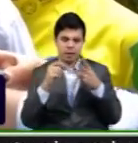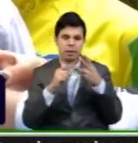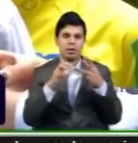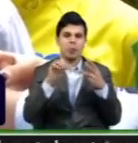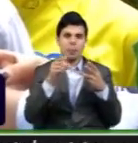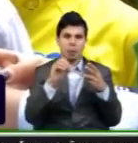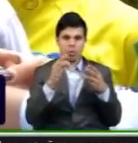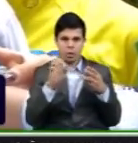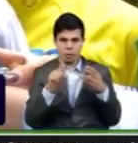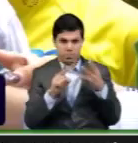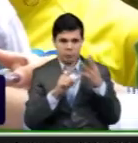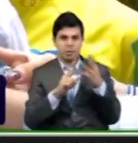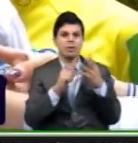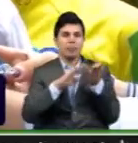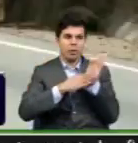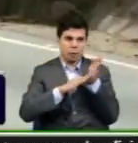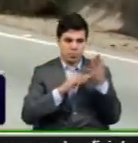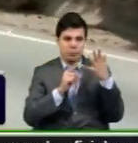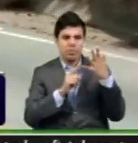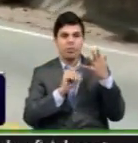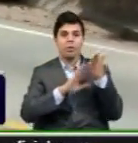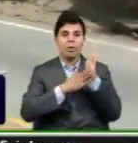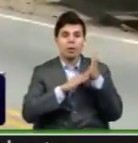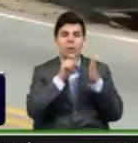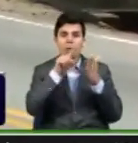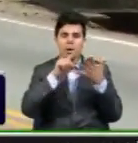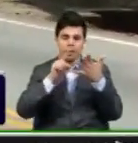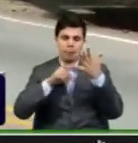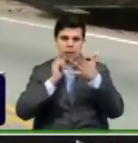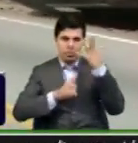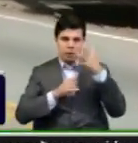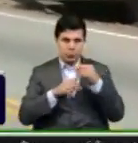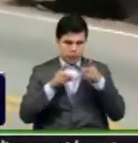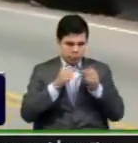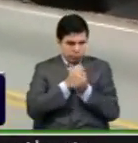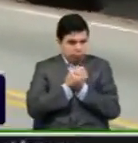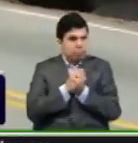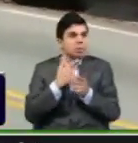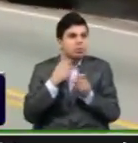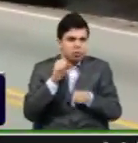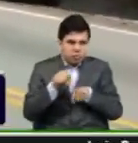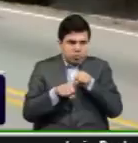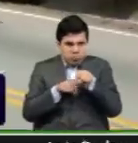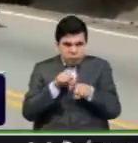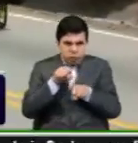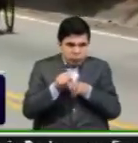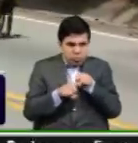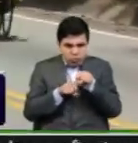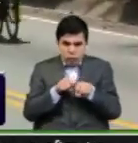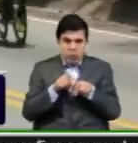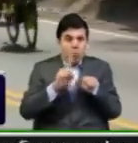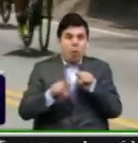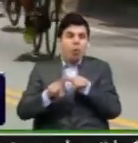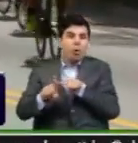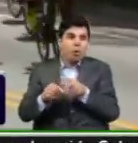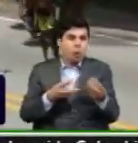Socorro-Florida Blanca y por último la contrarreloj Florida Blanca y Bucaramanga. Los amantes de los caballitos de acero podrán gozar del recorrido de la caravana multicolor que